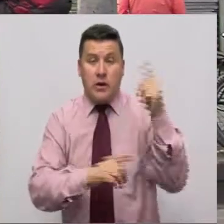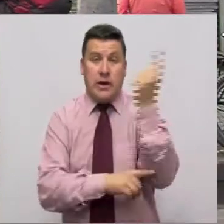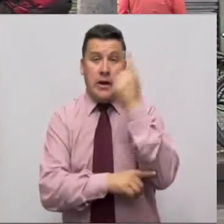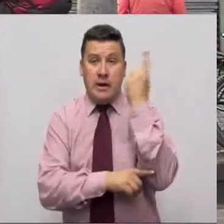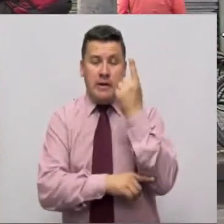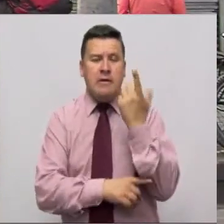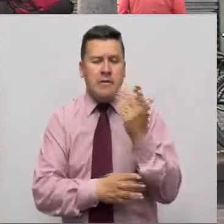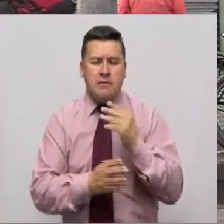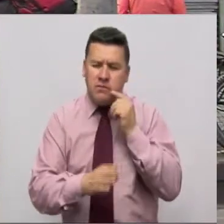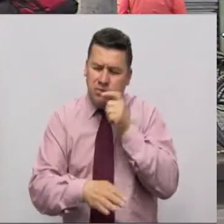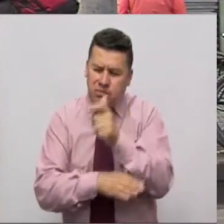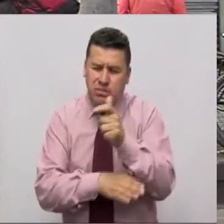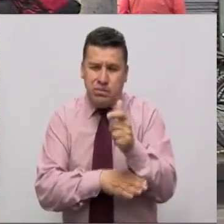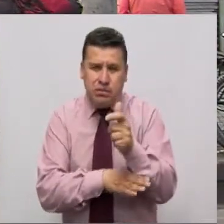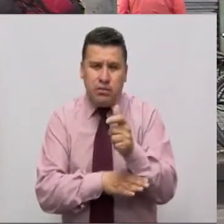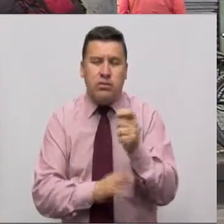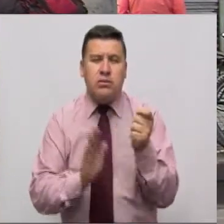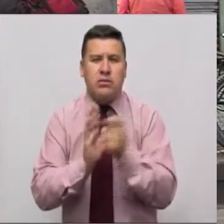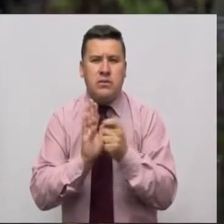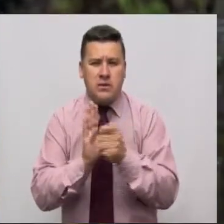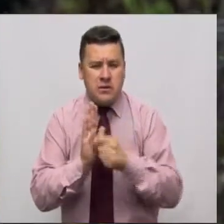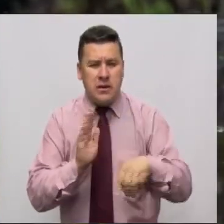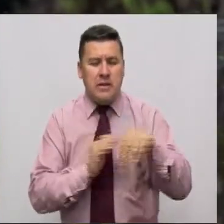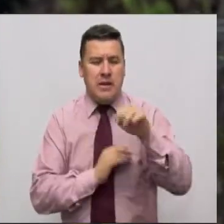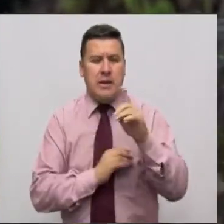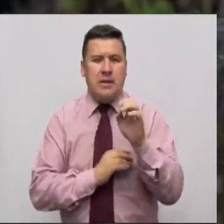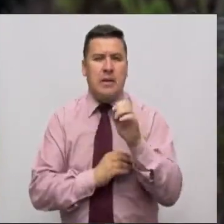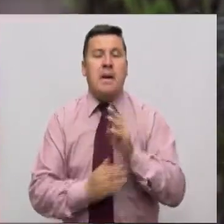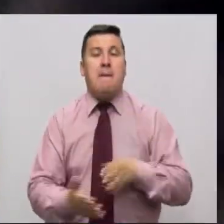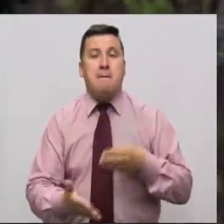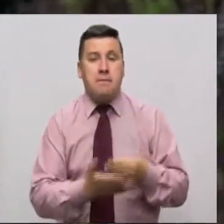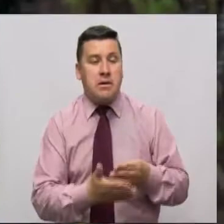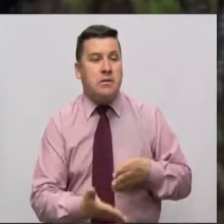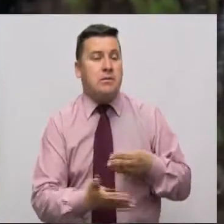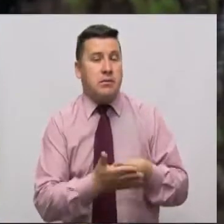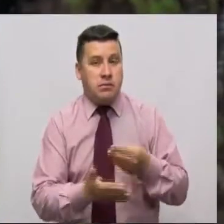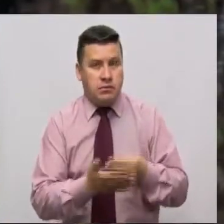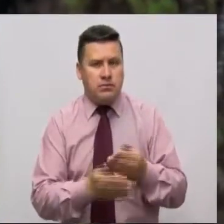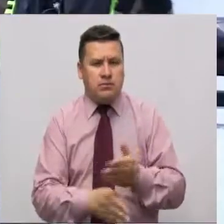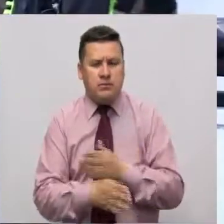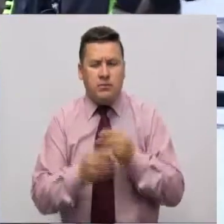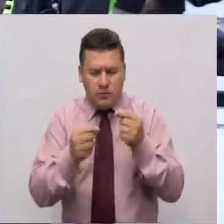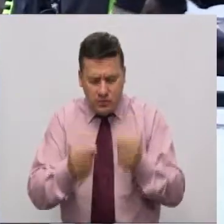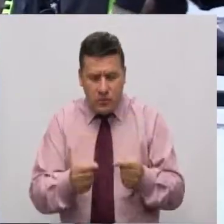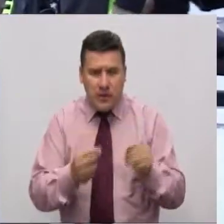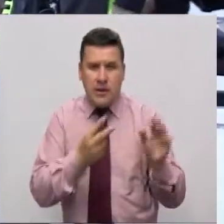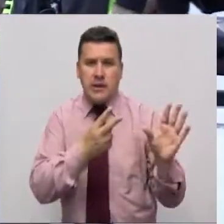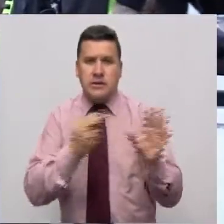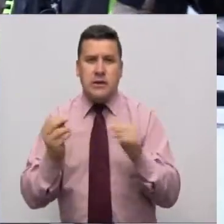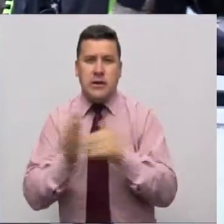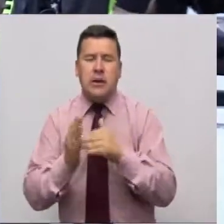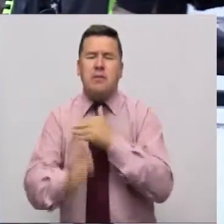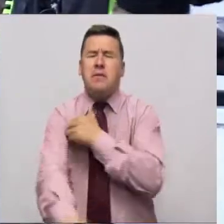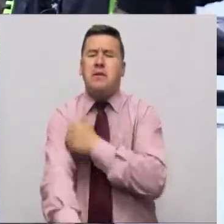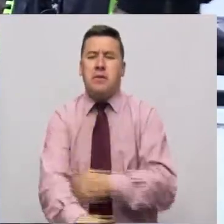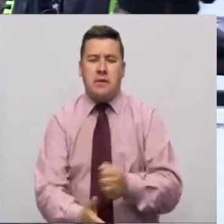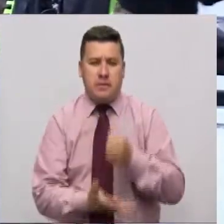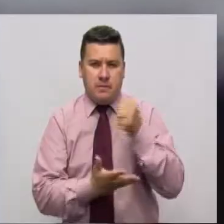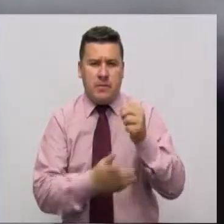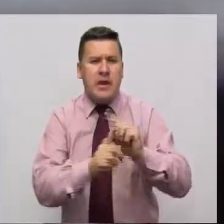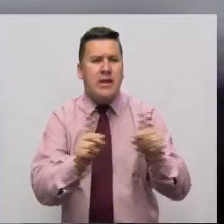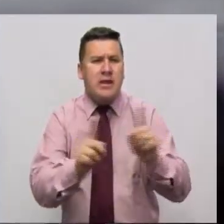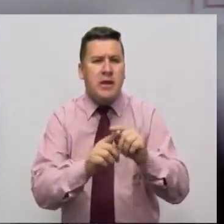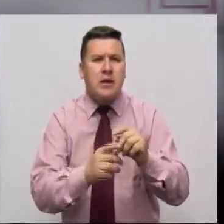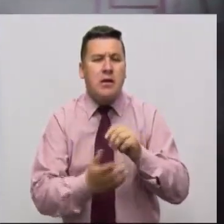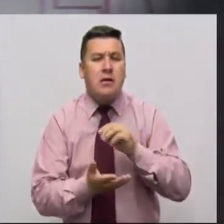Contraloría General realizó una auditoría en la cual determinó que Medimás realizó pagos anticipados por más de 700 mil millones de pesos